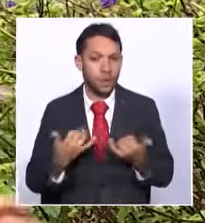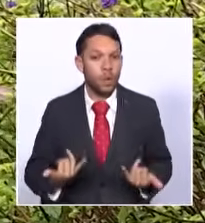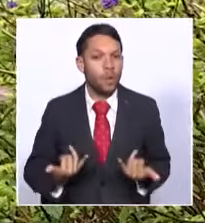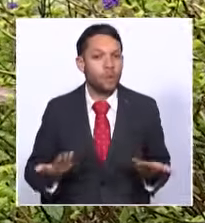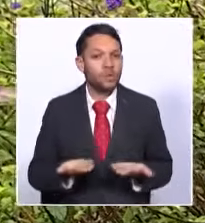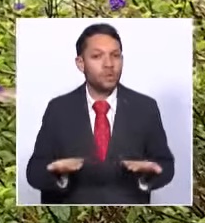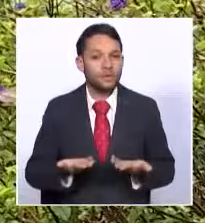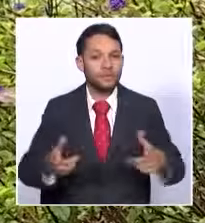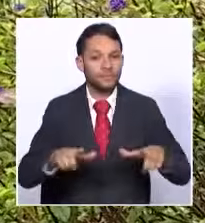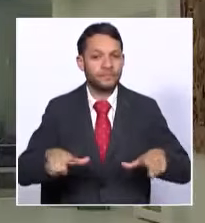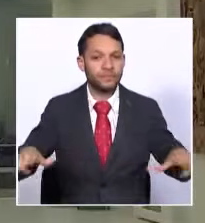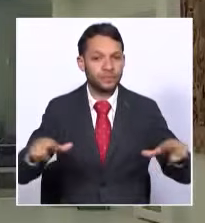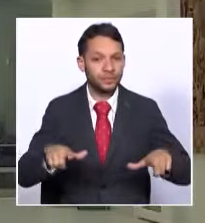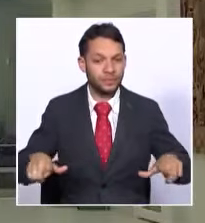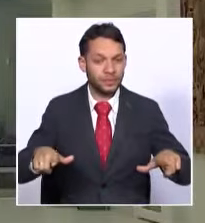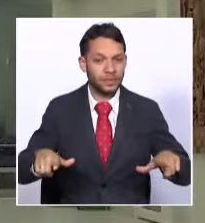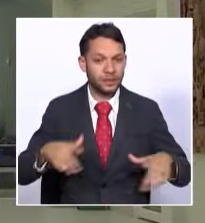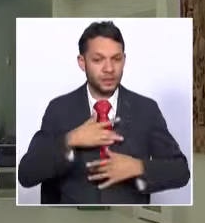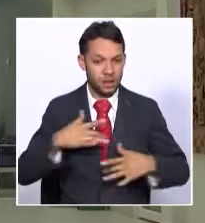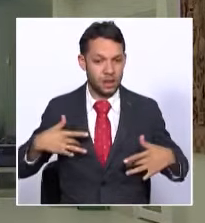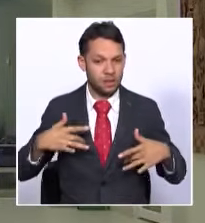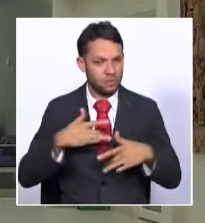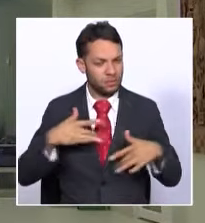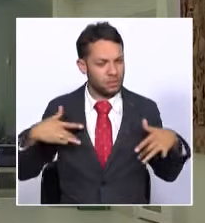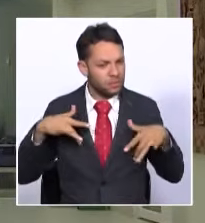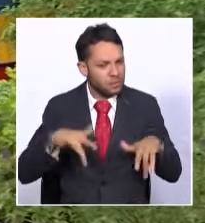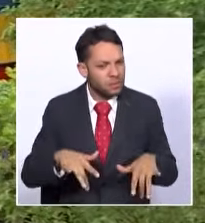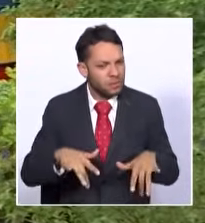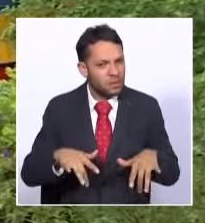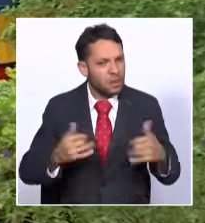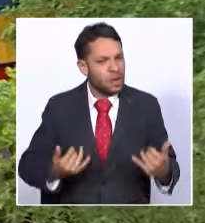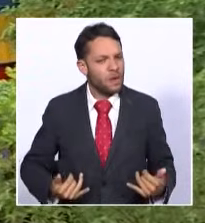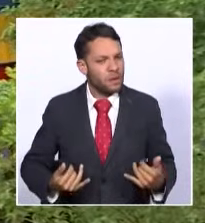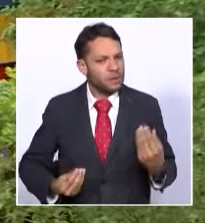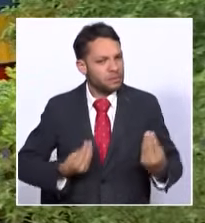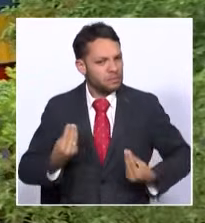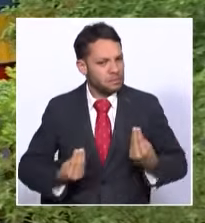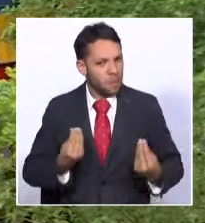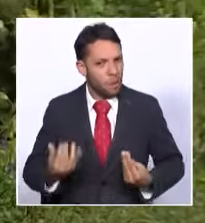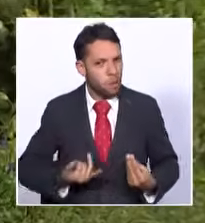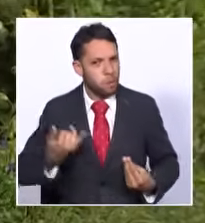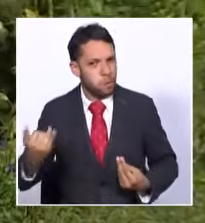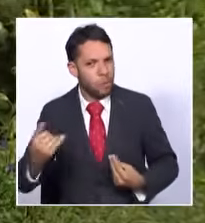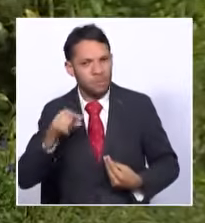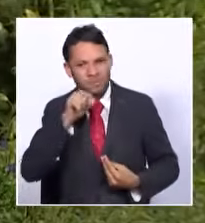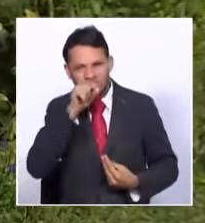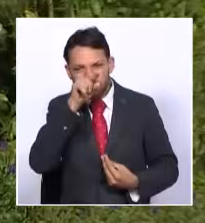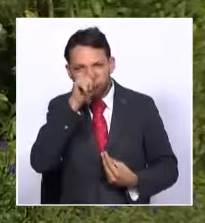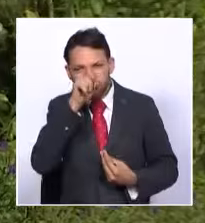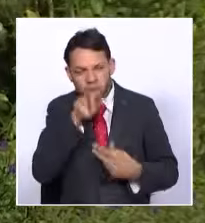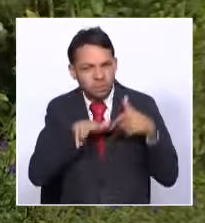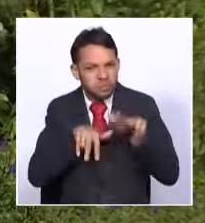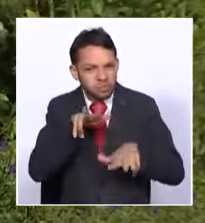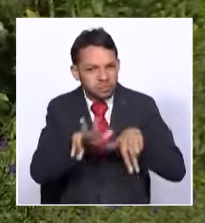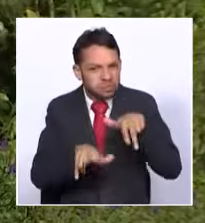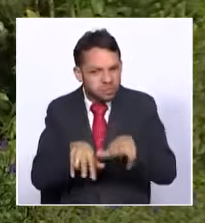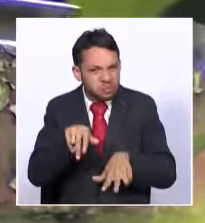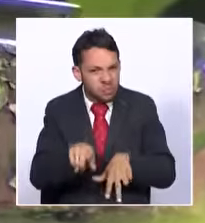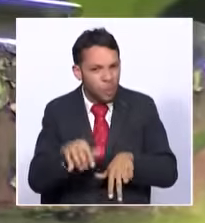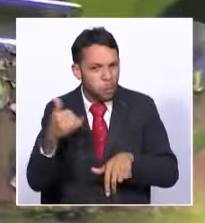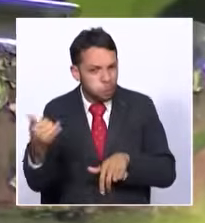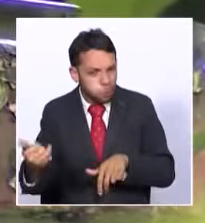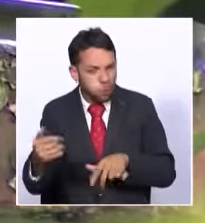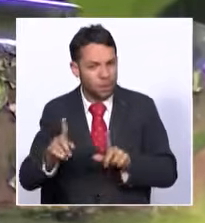desde nuestro Parque de la Salud, y la gente dirá, bueno, y esto es, se oyen los gallos y se oye un ambiente